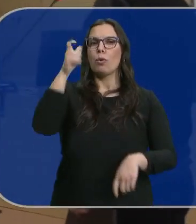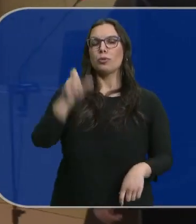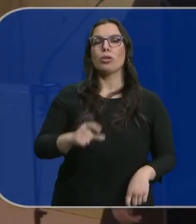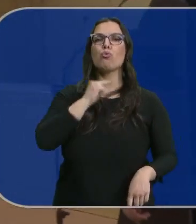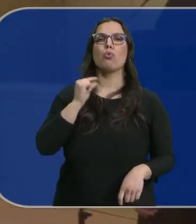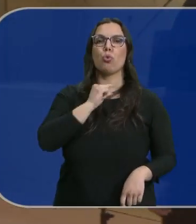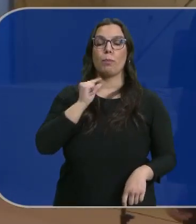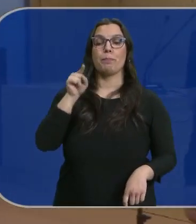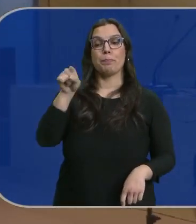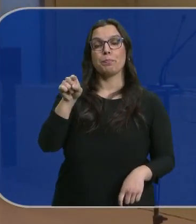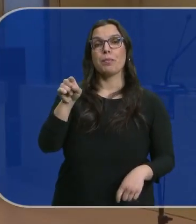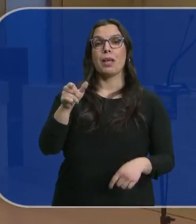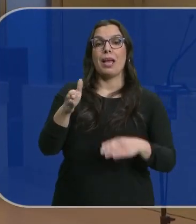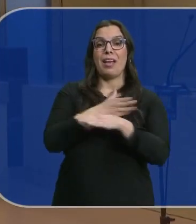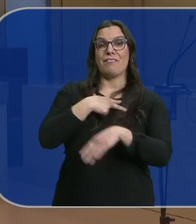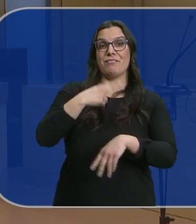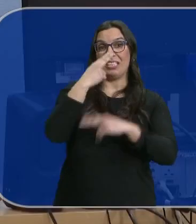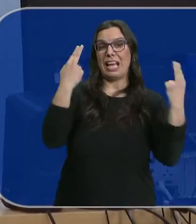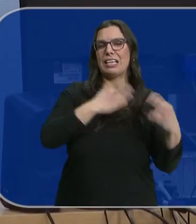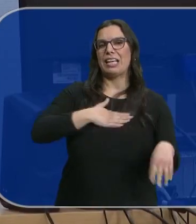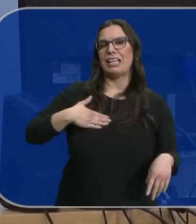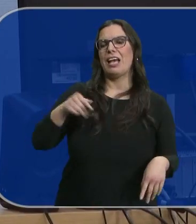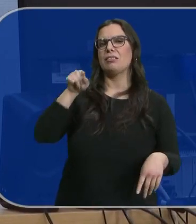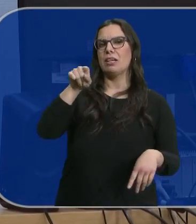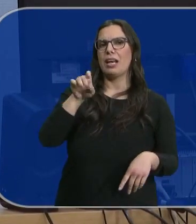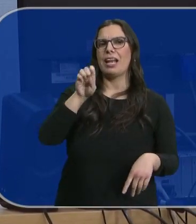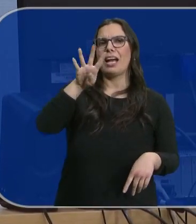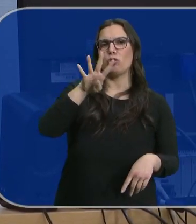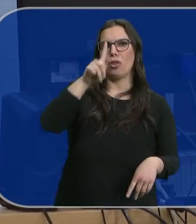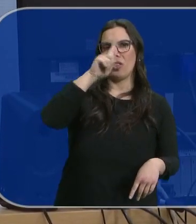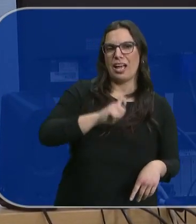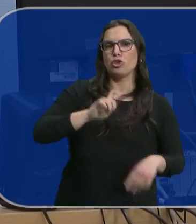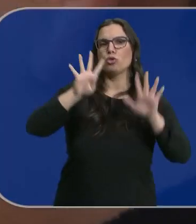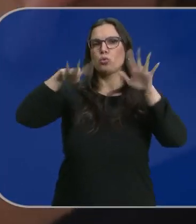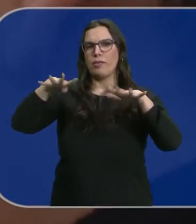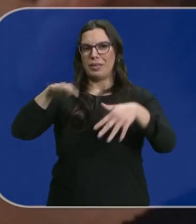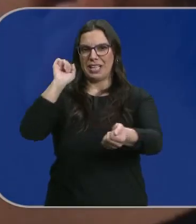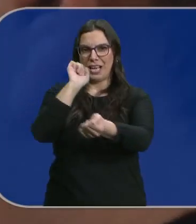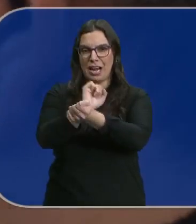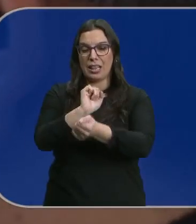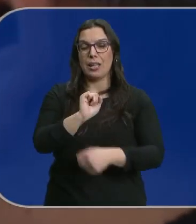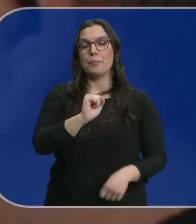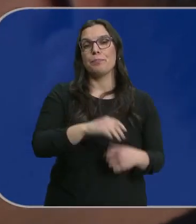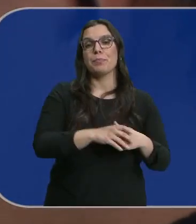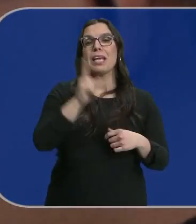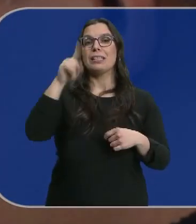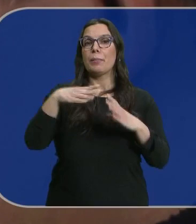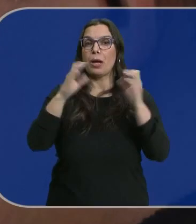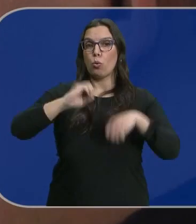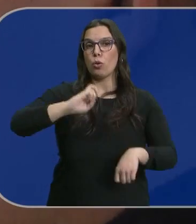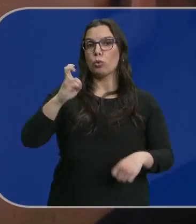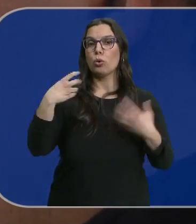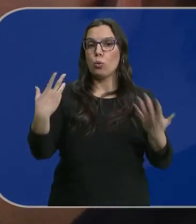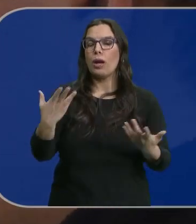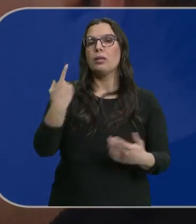sacerdote al que inicialmente la Fiscalía pedía penas que sumaban 14 años y 9 meses de prisión. Las partes también acuerdan que